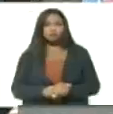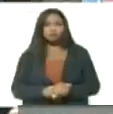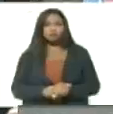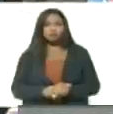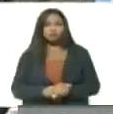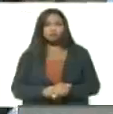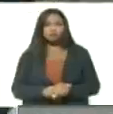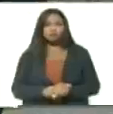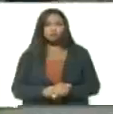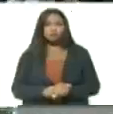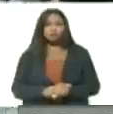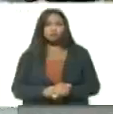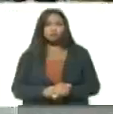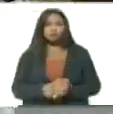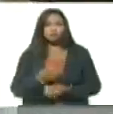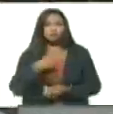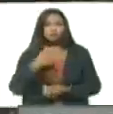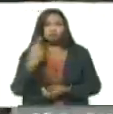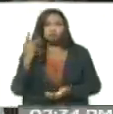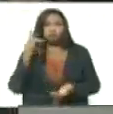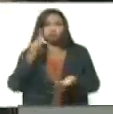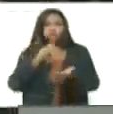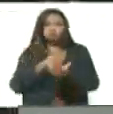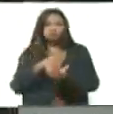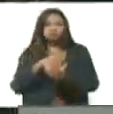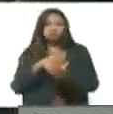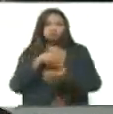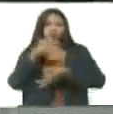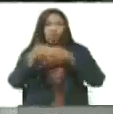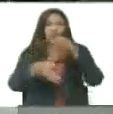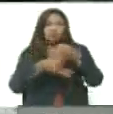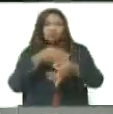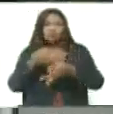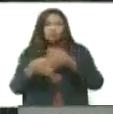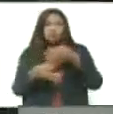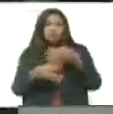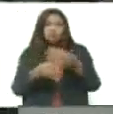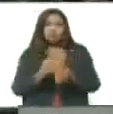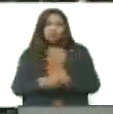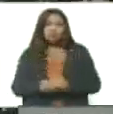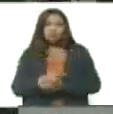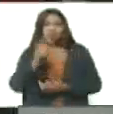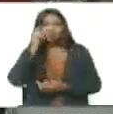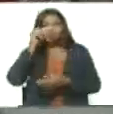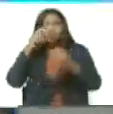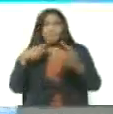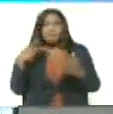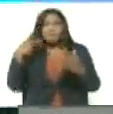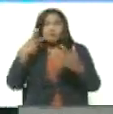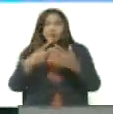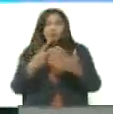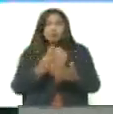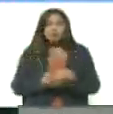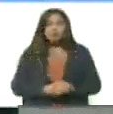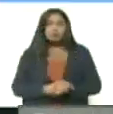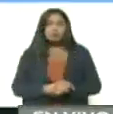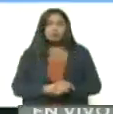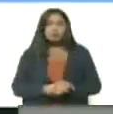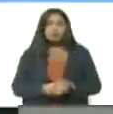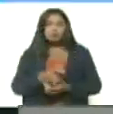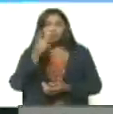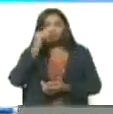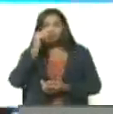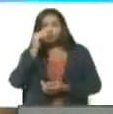Yo vengo aquí a hablarles de un hombre valiente, de un hombre